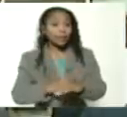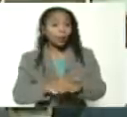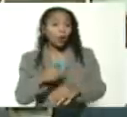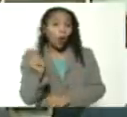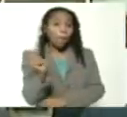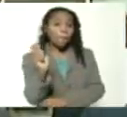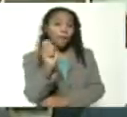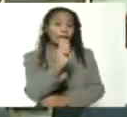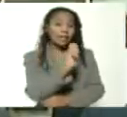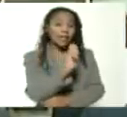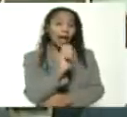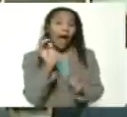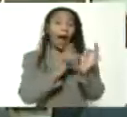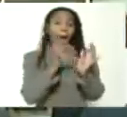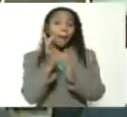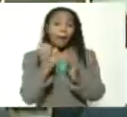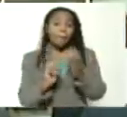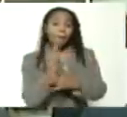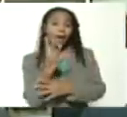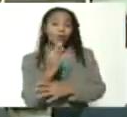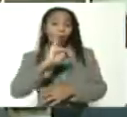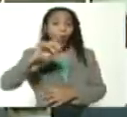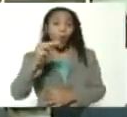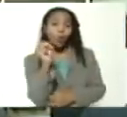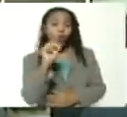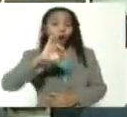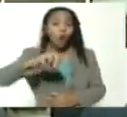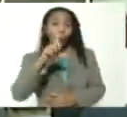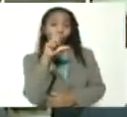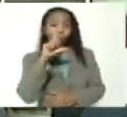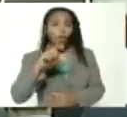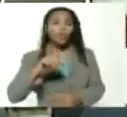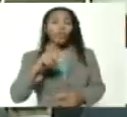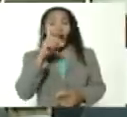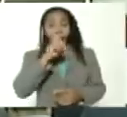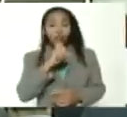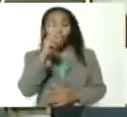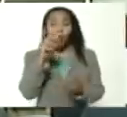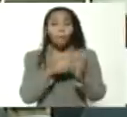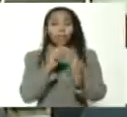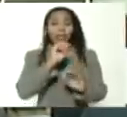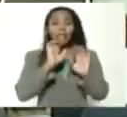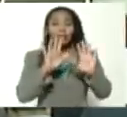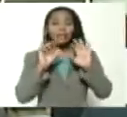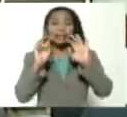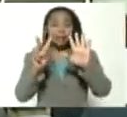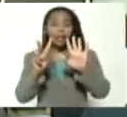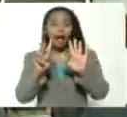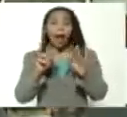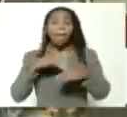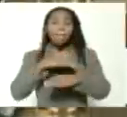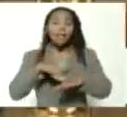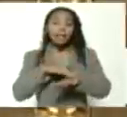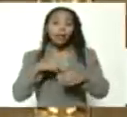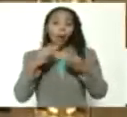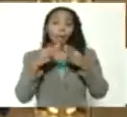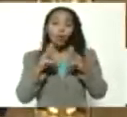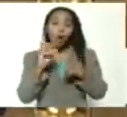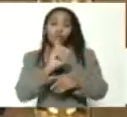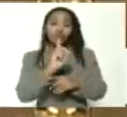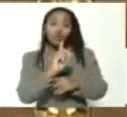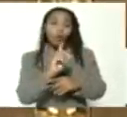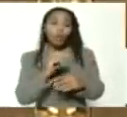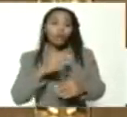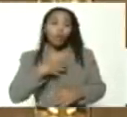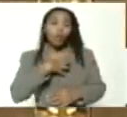de abril, mayo, junio y julio del año 2017. El Ministerio Público estuvo inactivo totalmente,